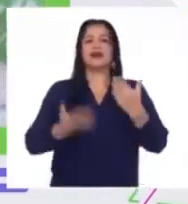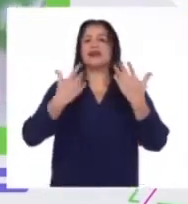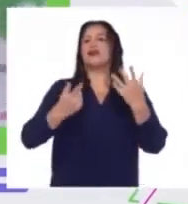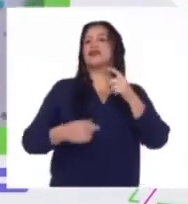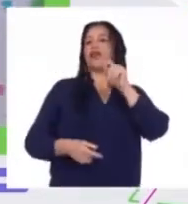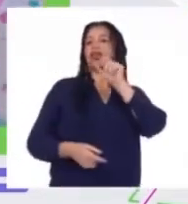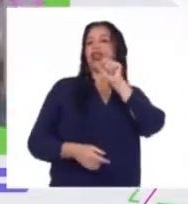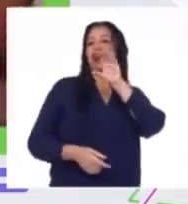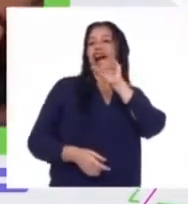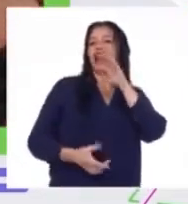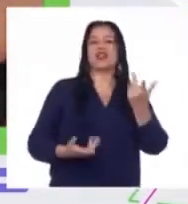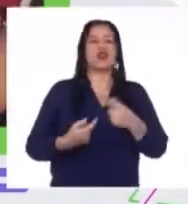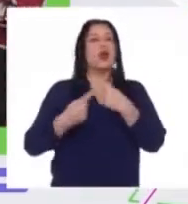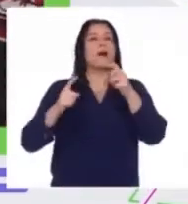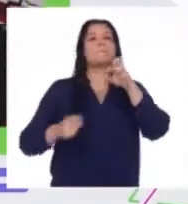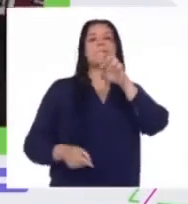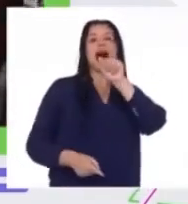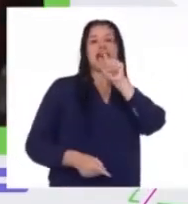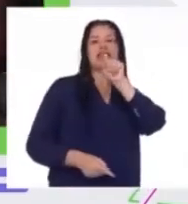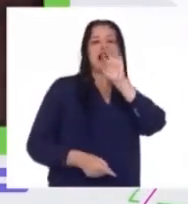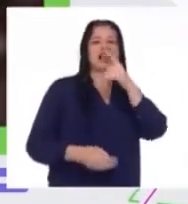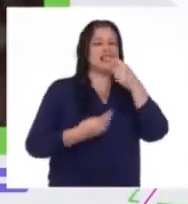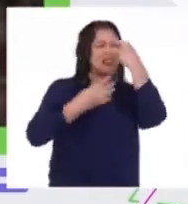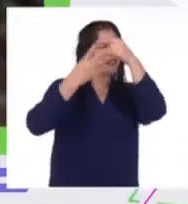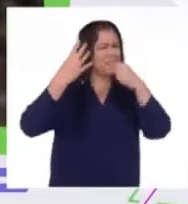tacacho, vamos a comer una patarasca.